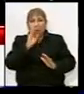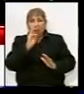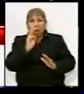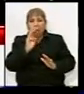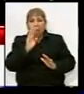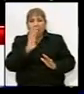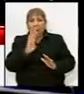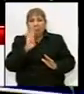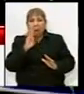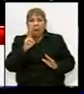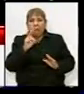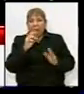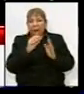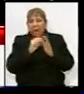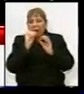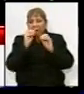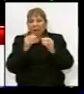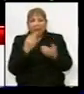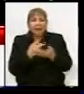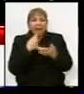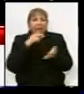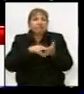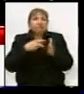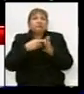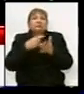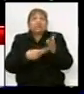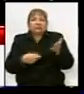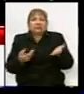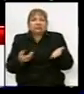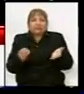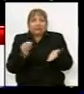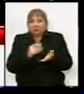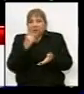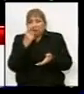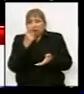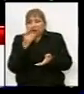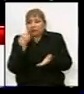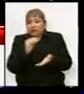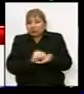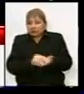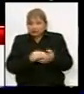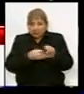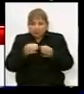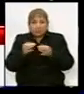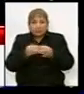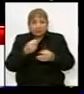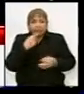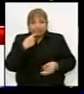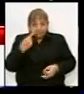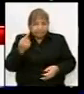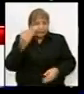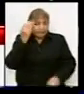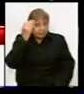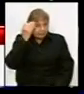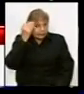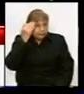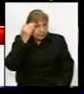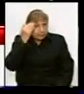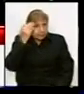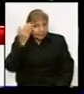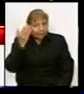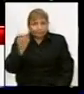el presupuesto total del sector público decir no estamos aumentando en sol más yo sé hay que explicarle al ciudadano para que también sepa